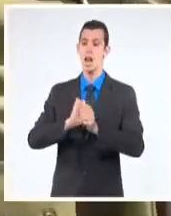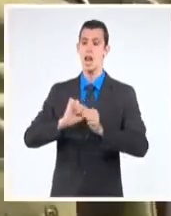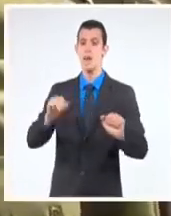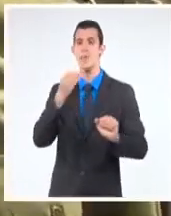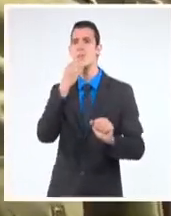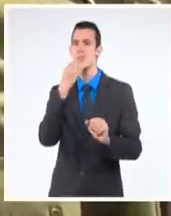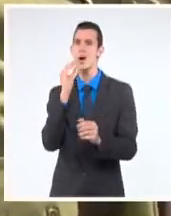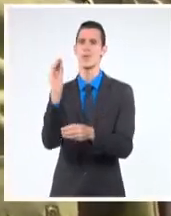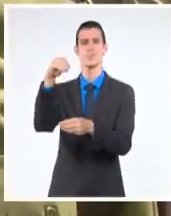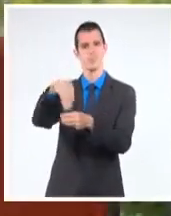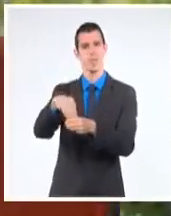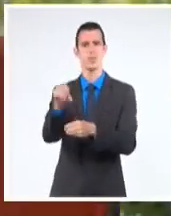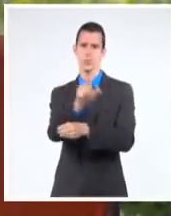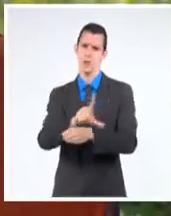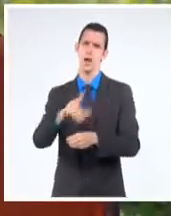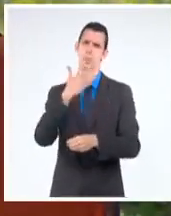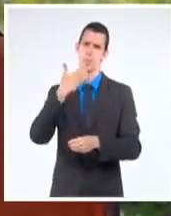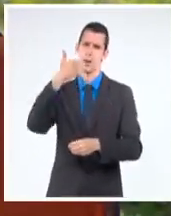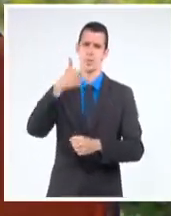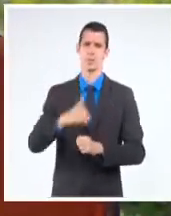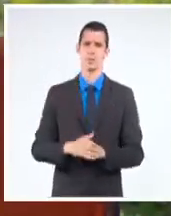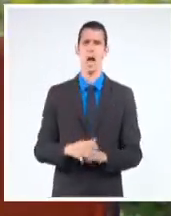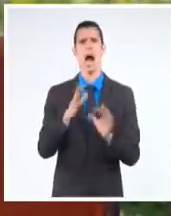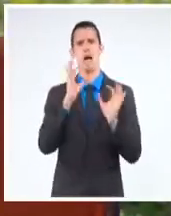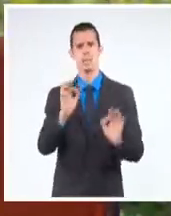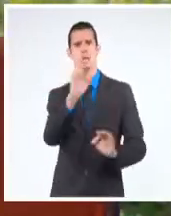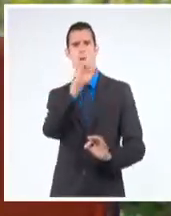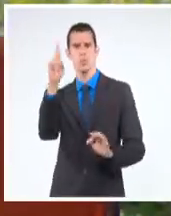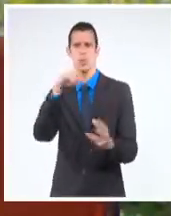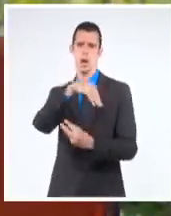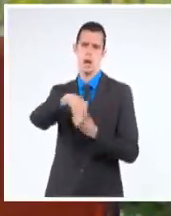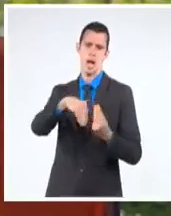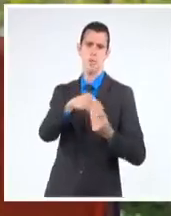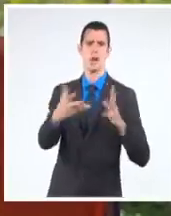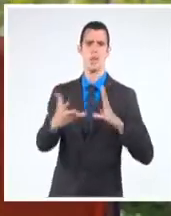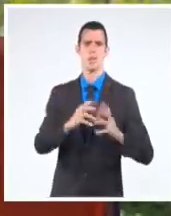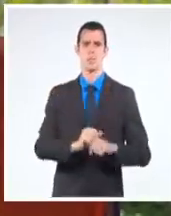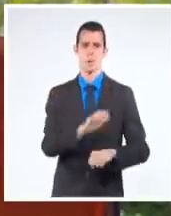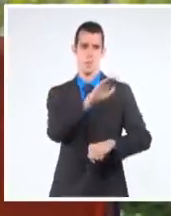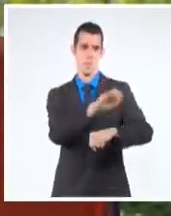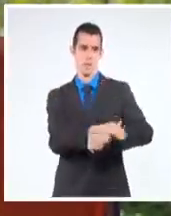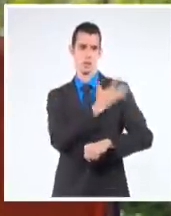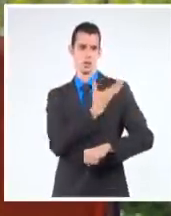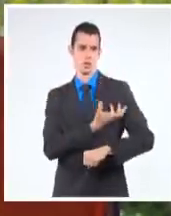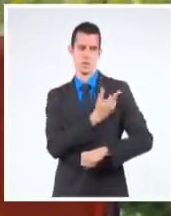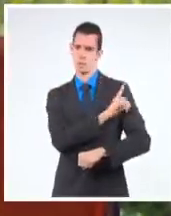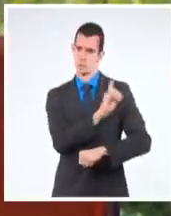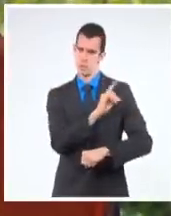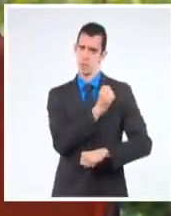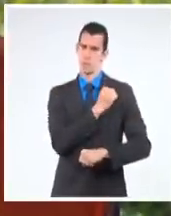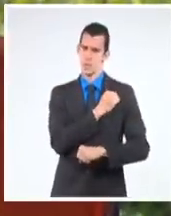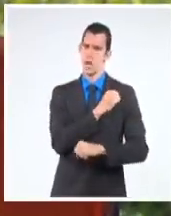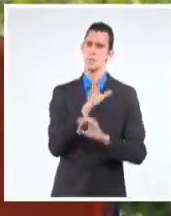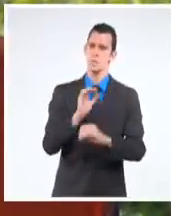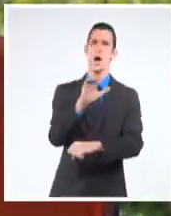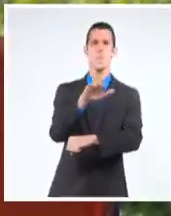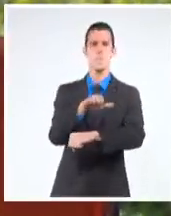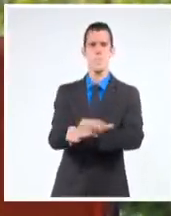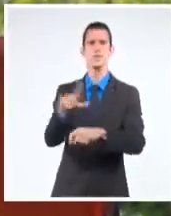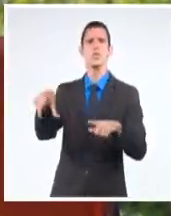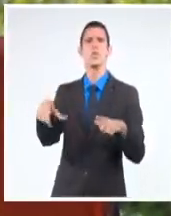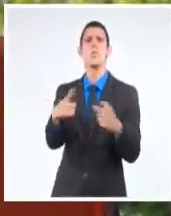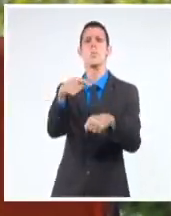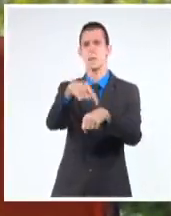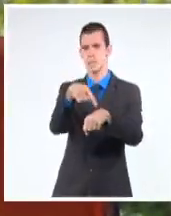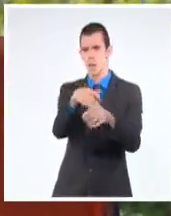suprimió ese horrendo pasado, dirigiendo sus esfuerzos al logro de una eficiente reincorporación del sancionado a la sociedad con enfoque